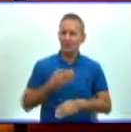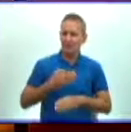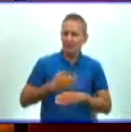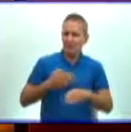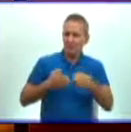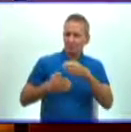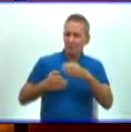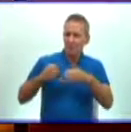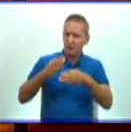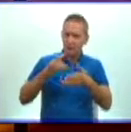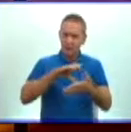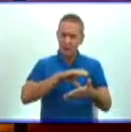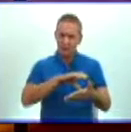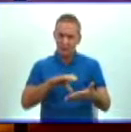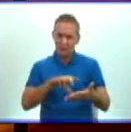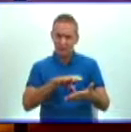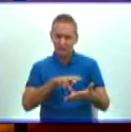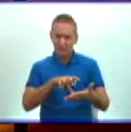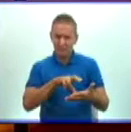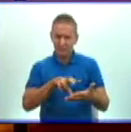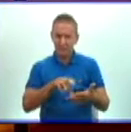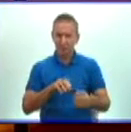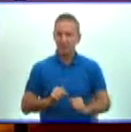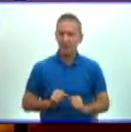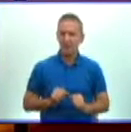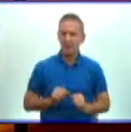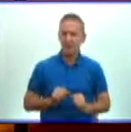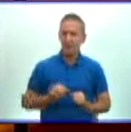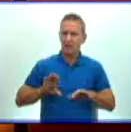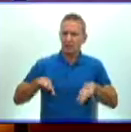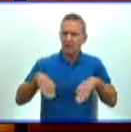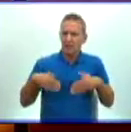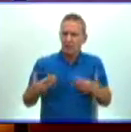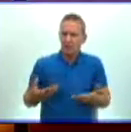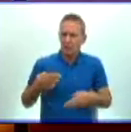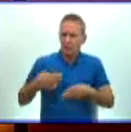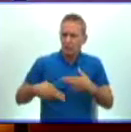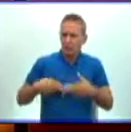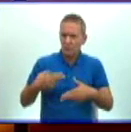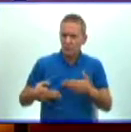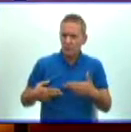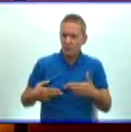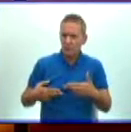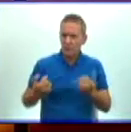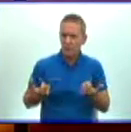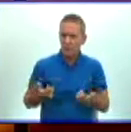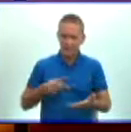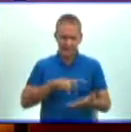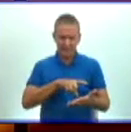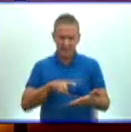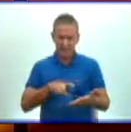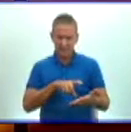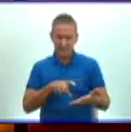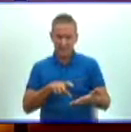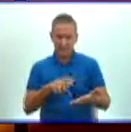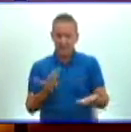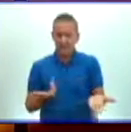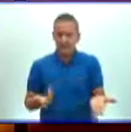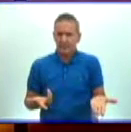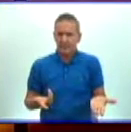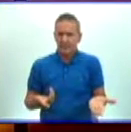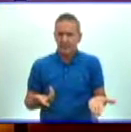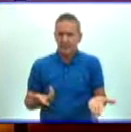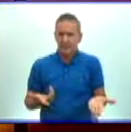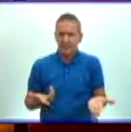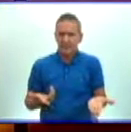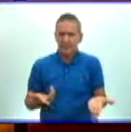un texto y ustedes dirán, ¿cómo voy a realizar la construcción de un texto por